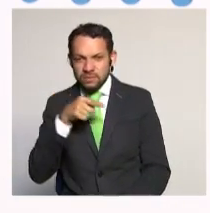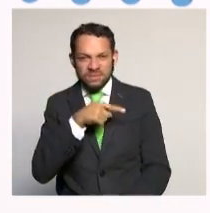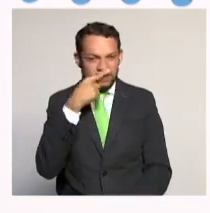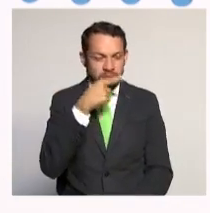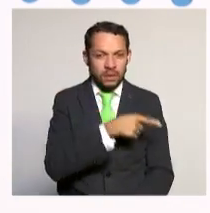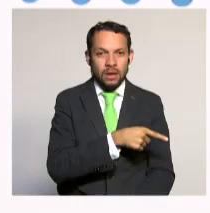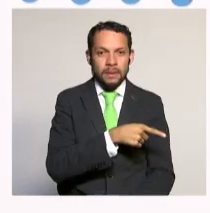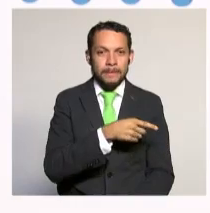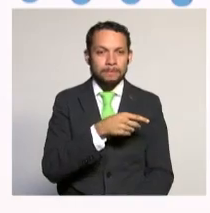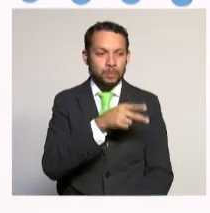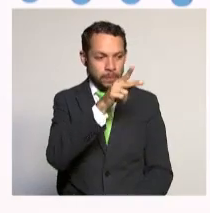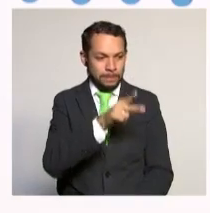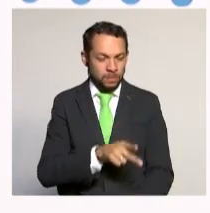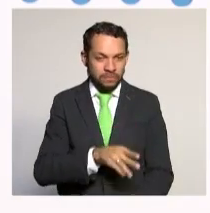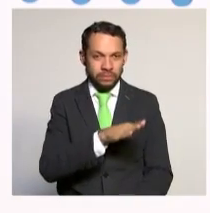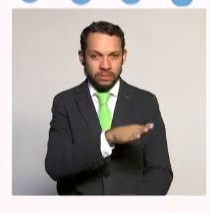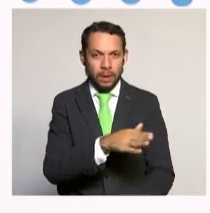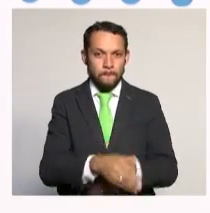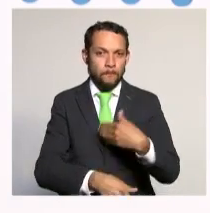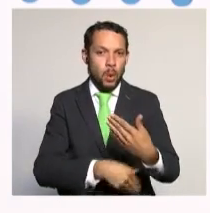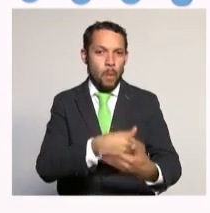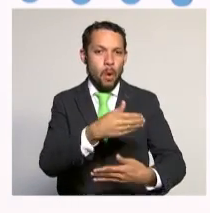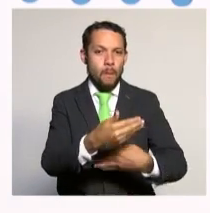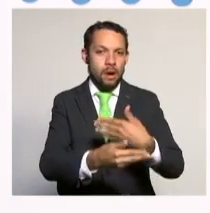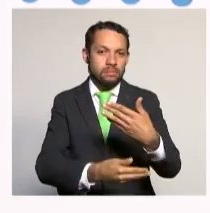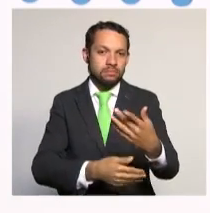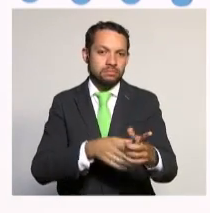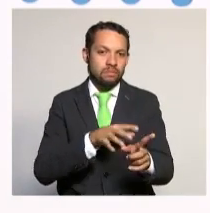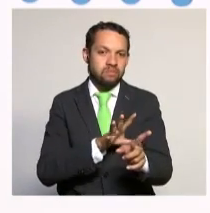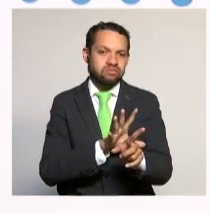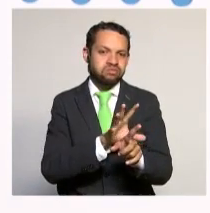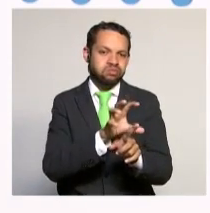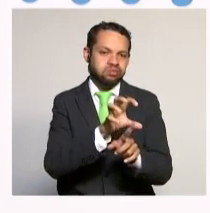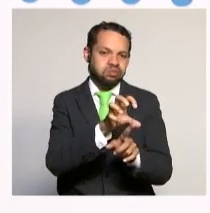está clínicamente llegando a un proceso de